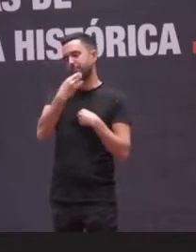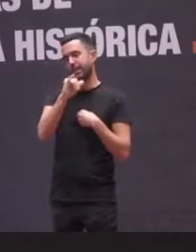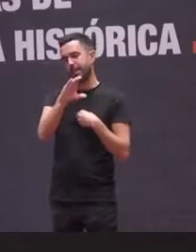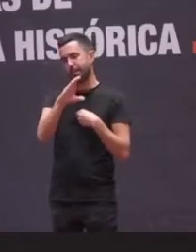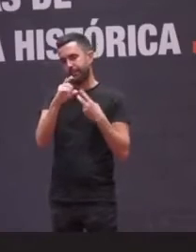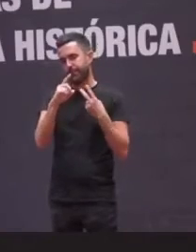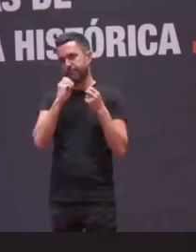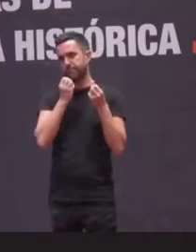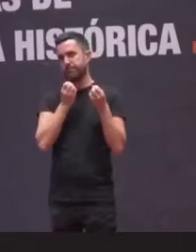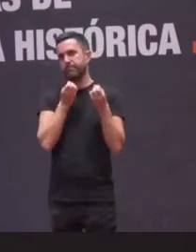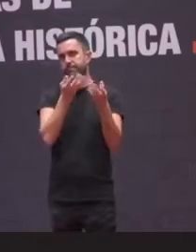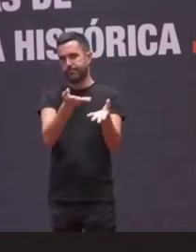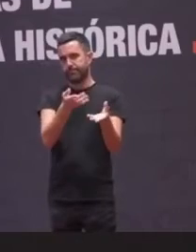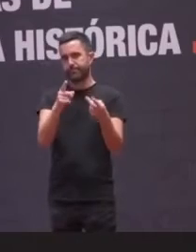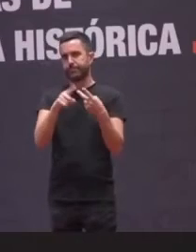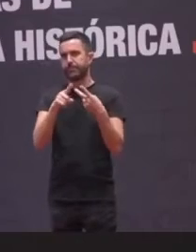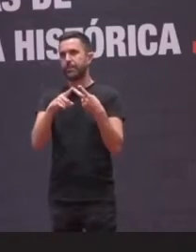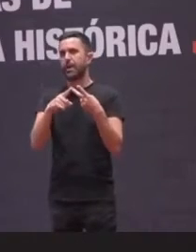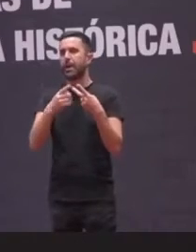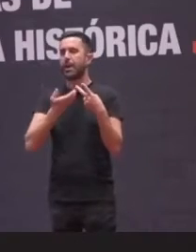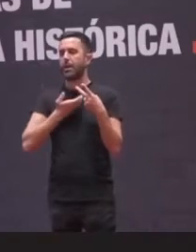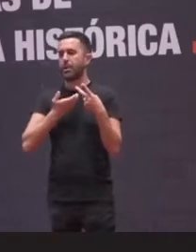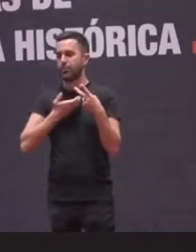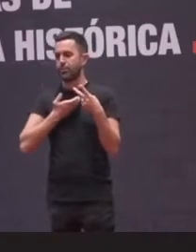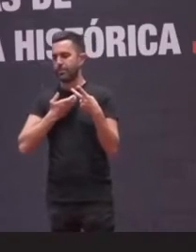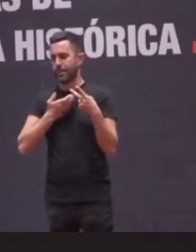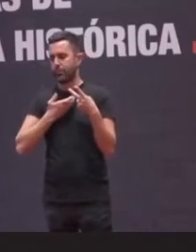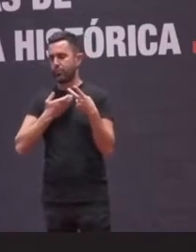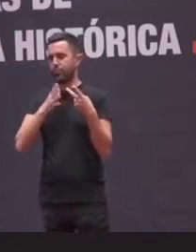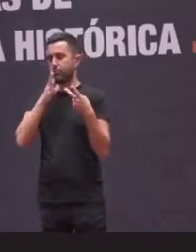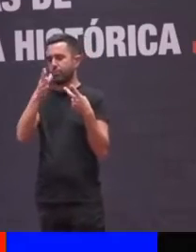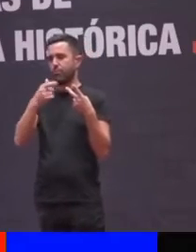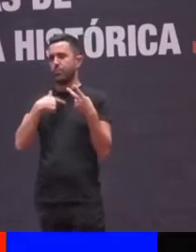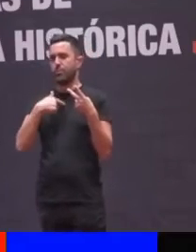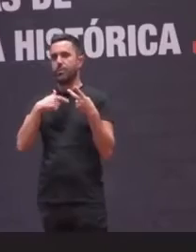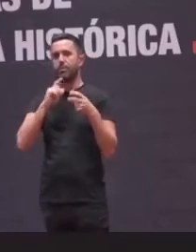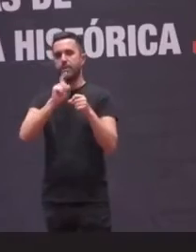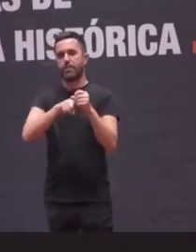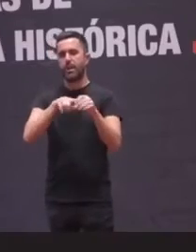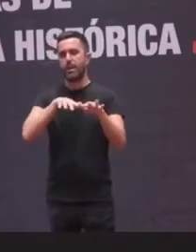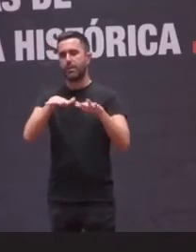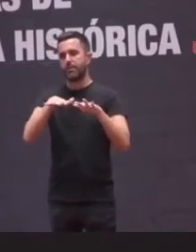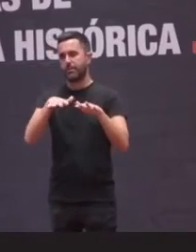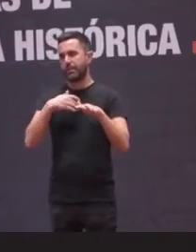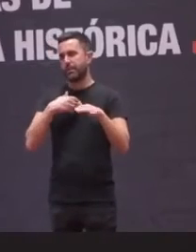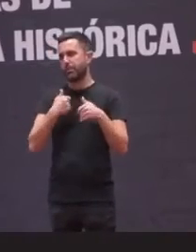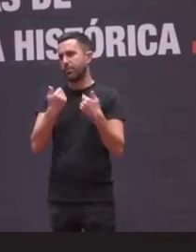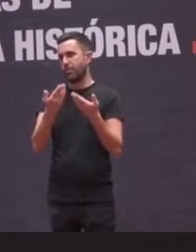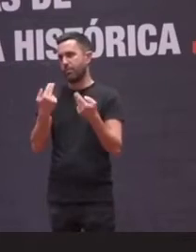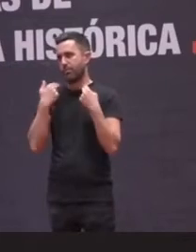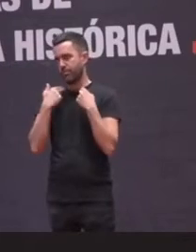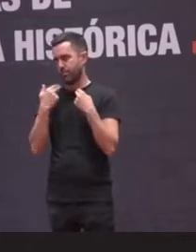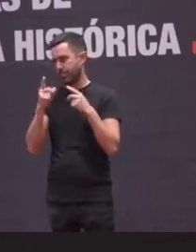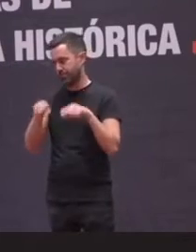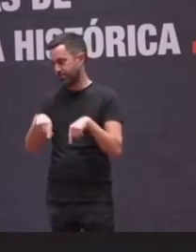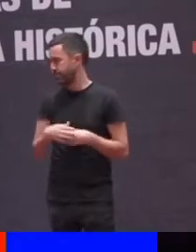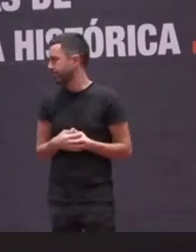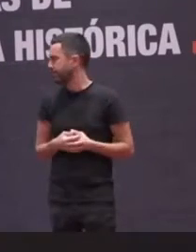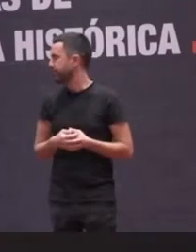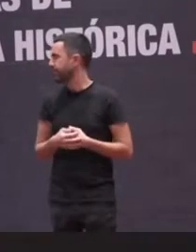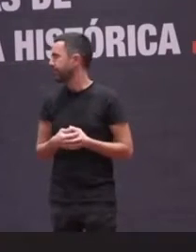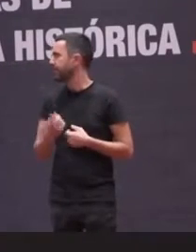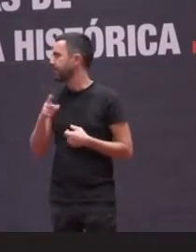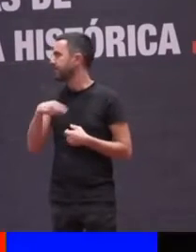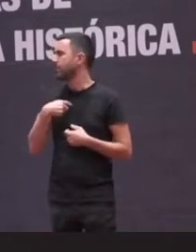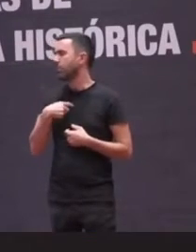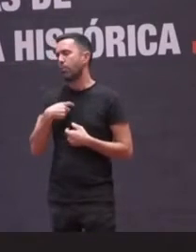deputación porque participaron e se viron forzados a participar activamente na doazón de Seben. Digo isto porque tamén teño serias dúdas